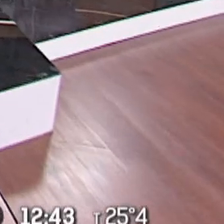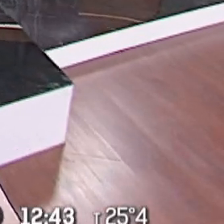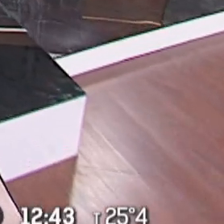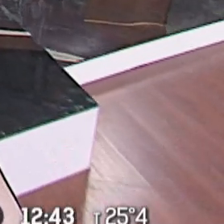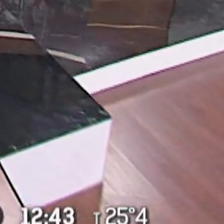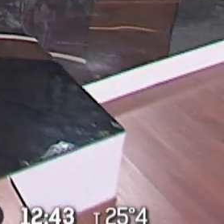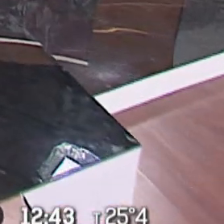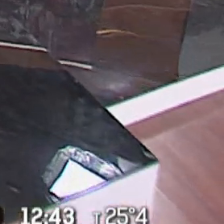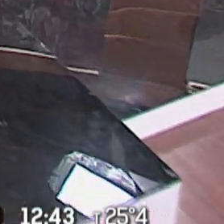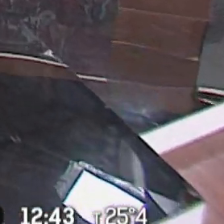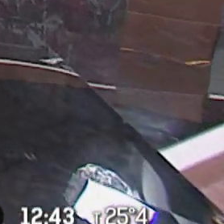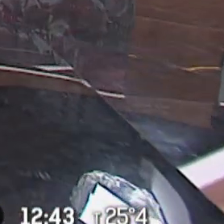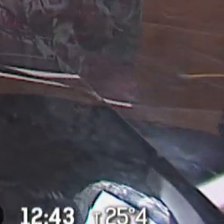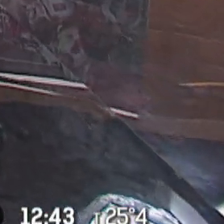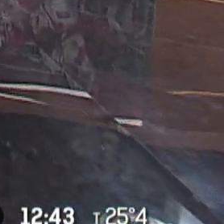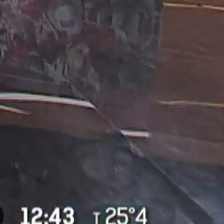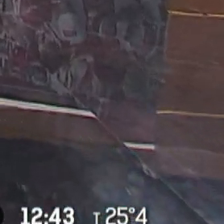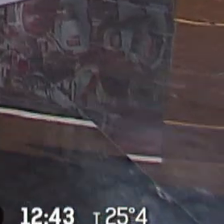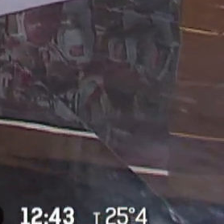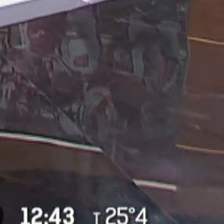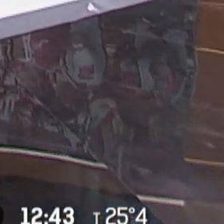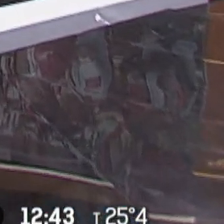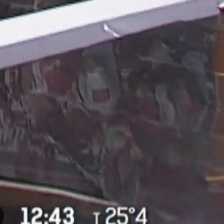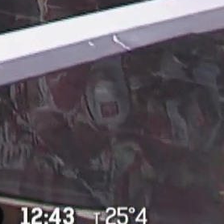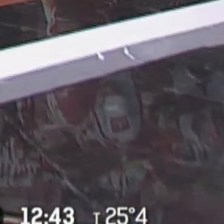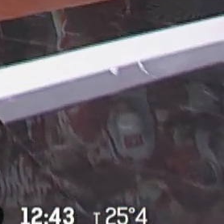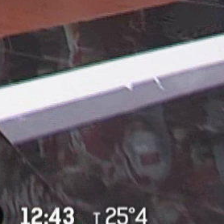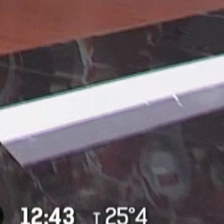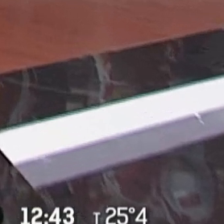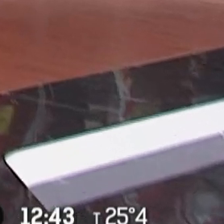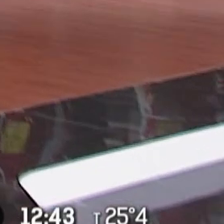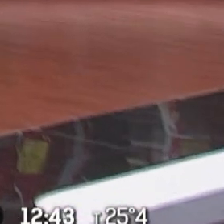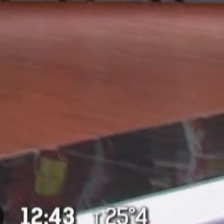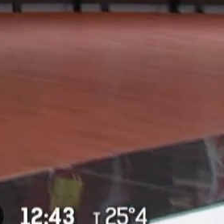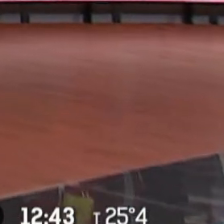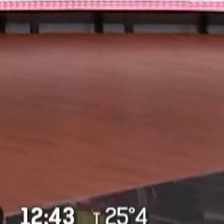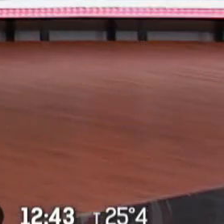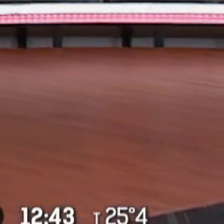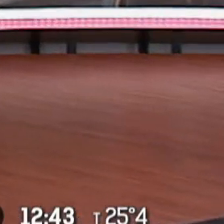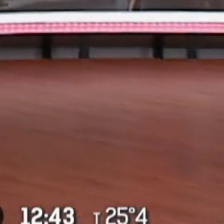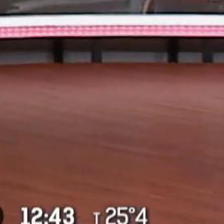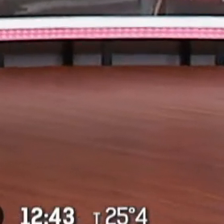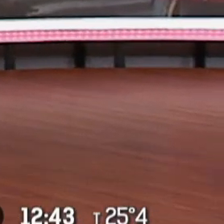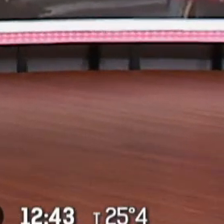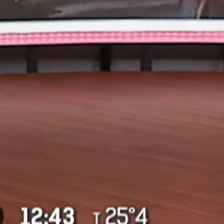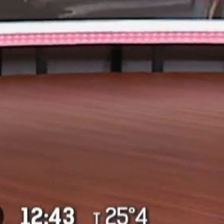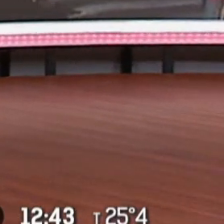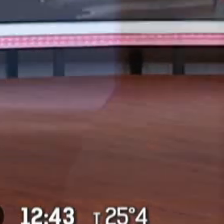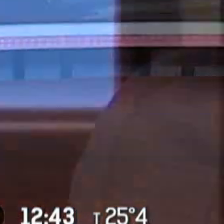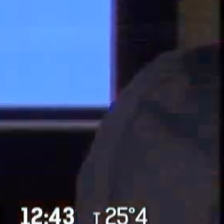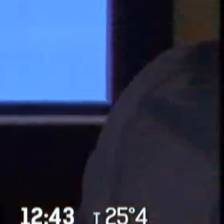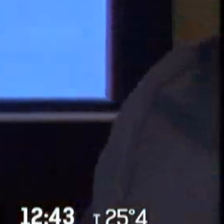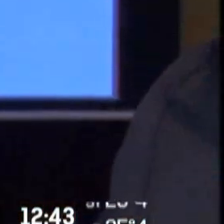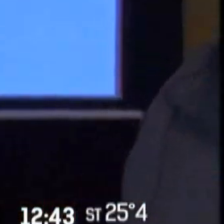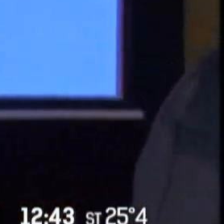nos vamos una vez más a nuestro móvil para enterarnos un poco más de este convenio firmado entre seguridad y superliga seal ya te escuchamos adelante